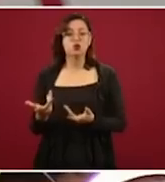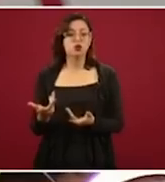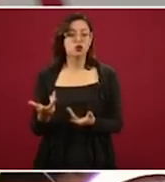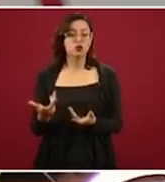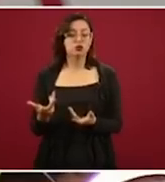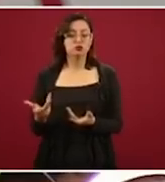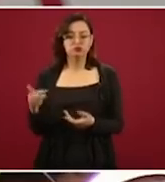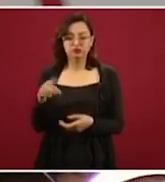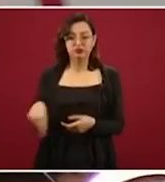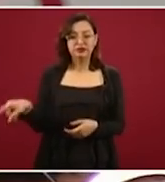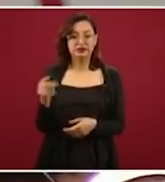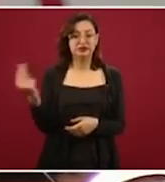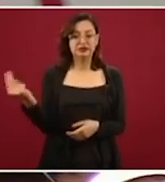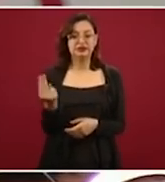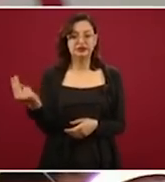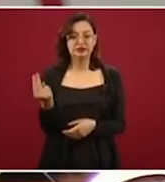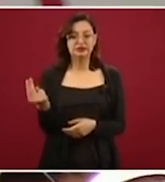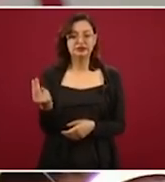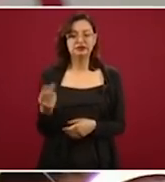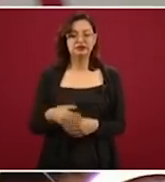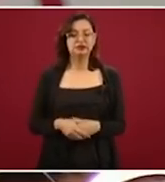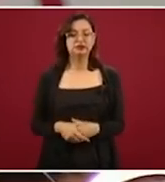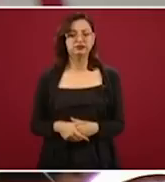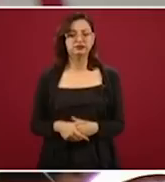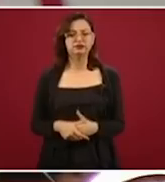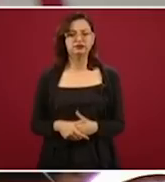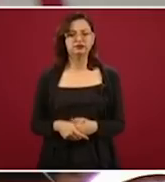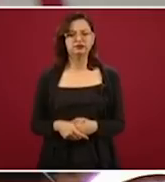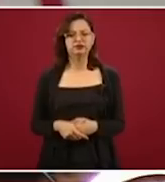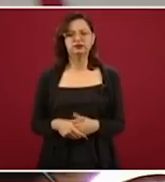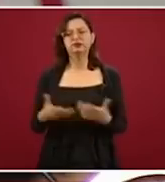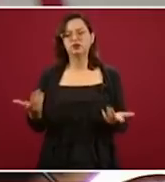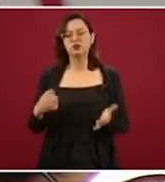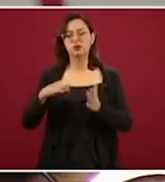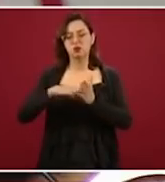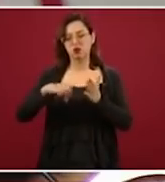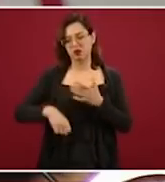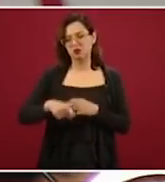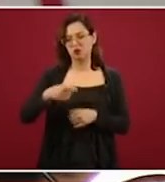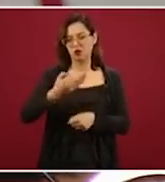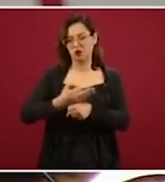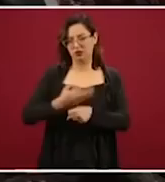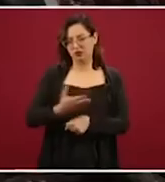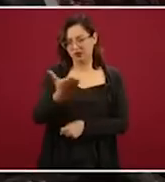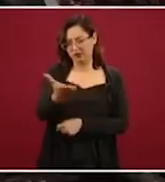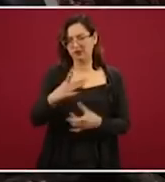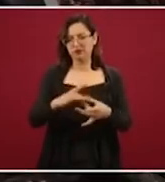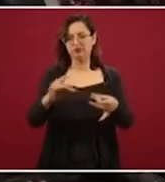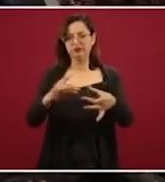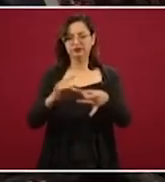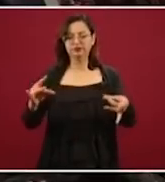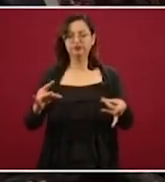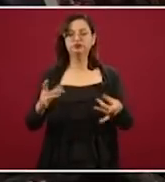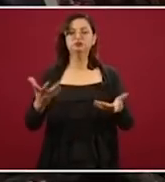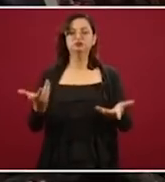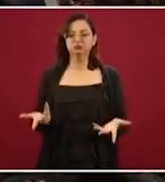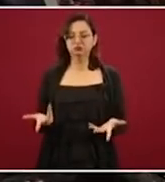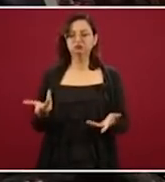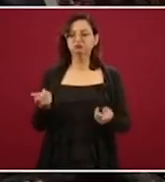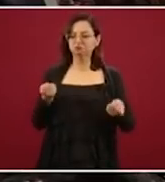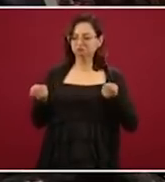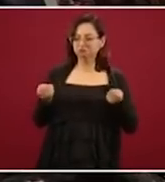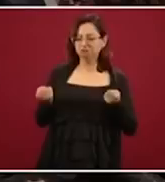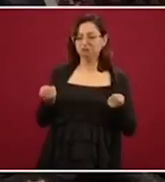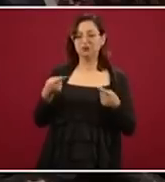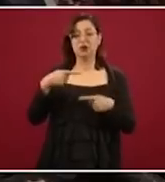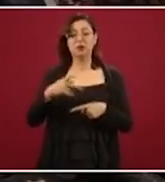lo requieran, como es el caso que estás mencionando, controlado. Pero todo